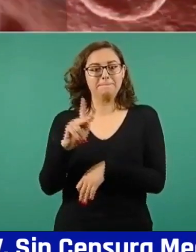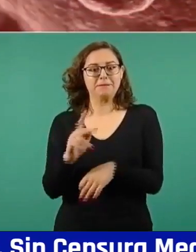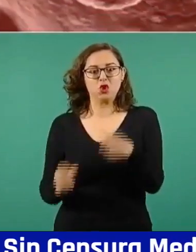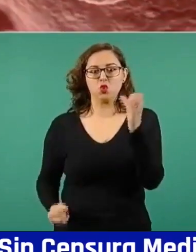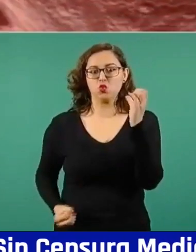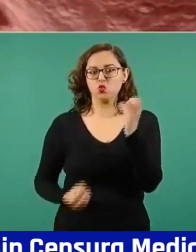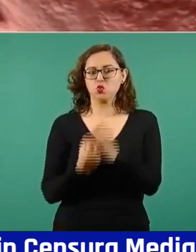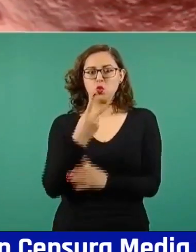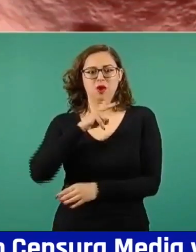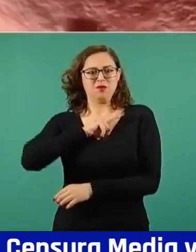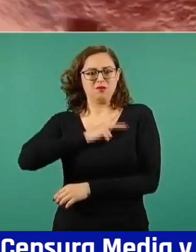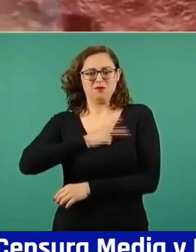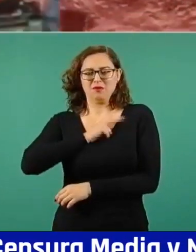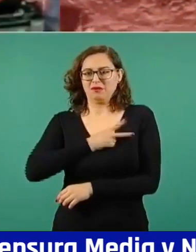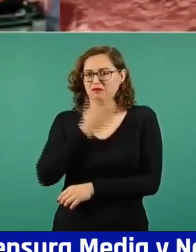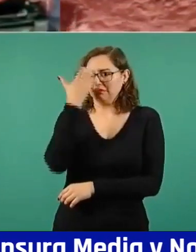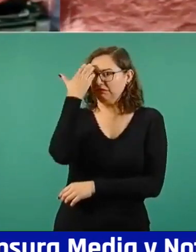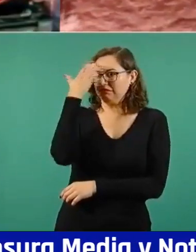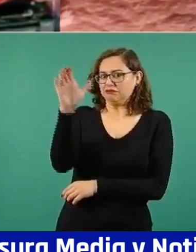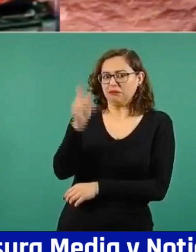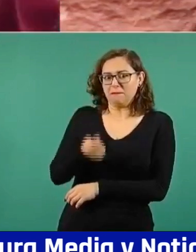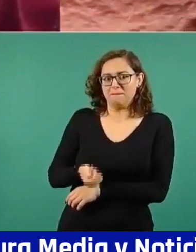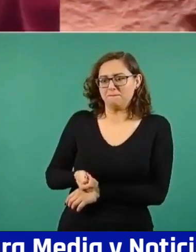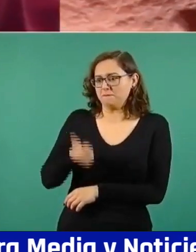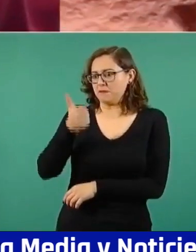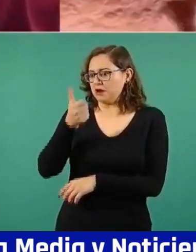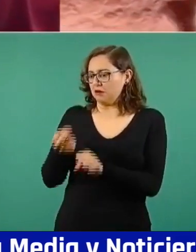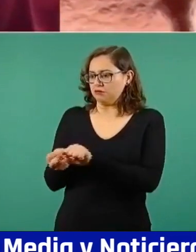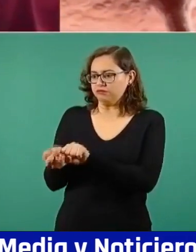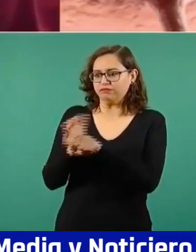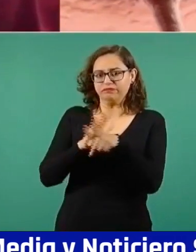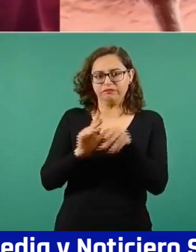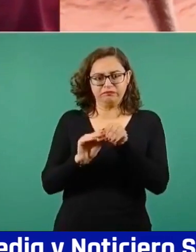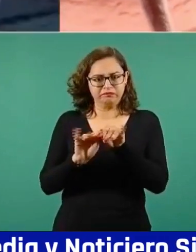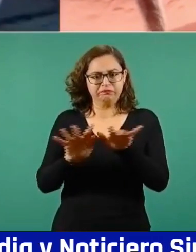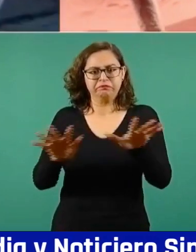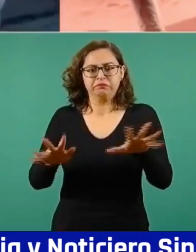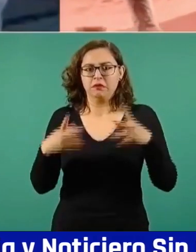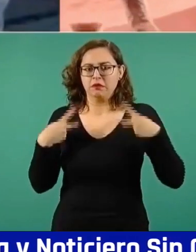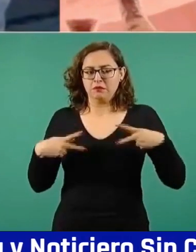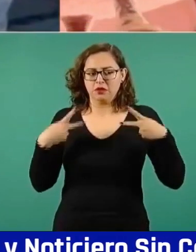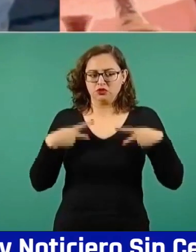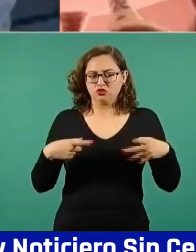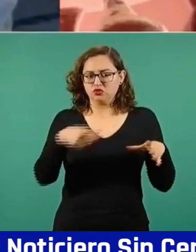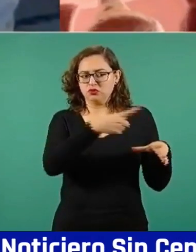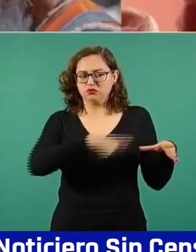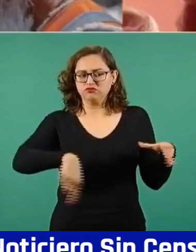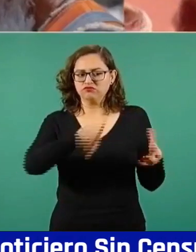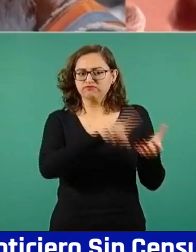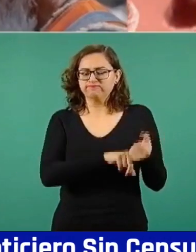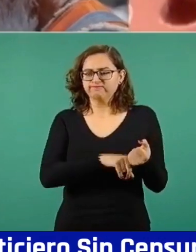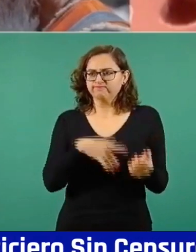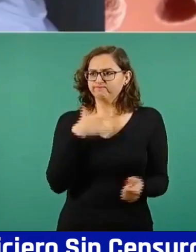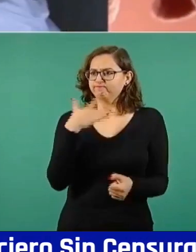virus desconocido en el mundo, el voluntariado asumió el nuevo desafío enmarcado en su espíritu humanitario, que es